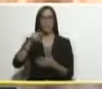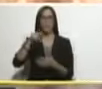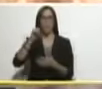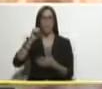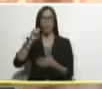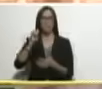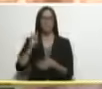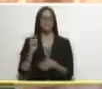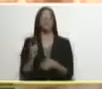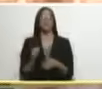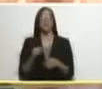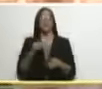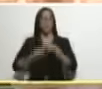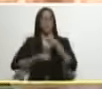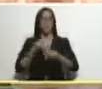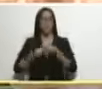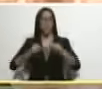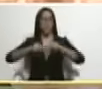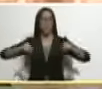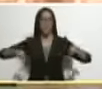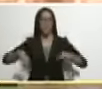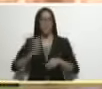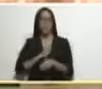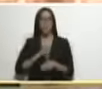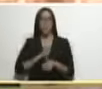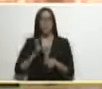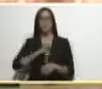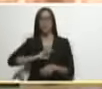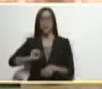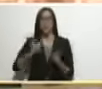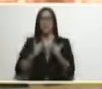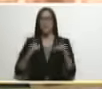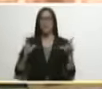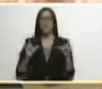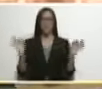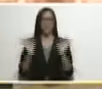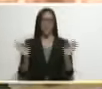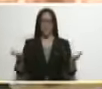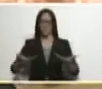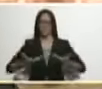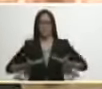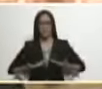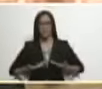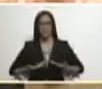Y lo establecimos como tierra soberana, como tierra libre. Nadie nos regaló.